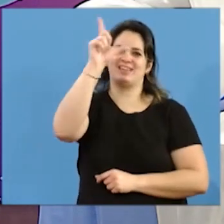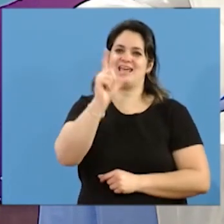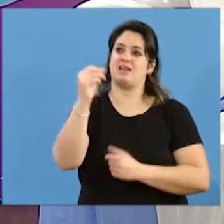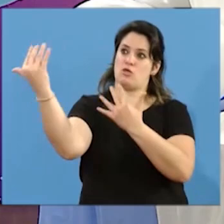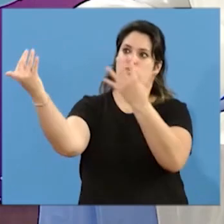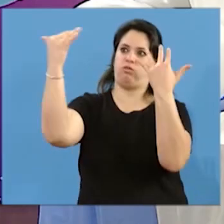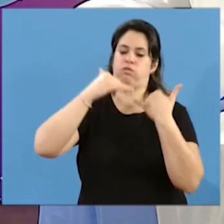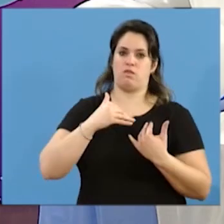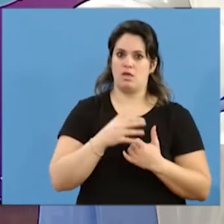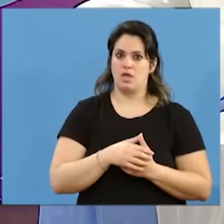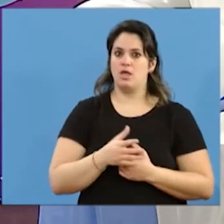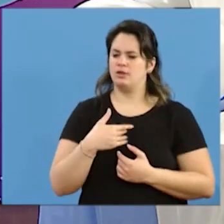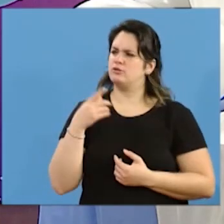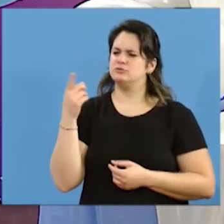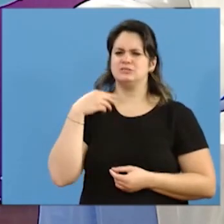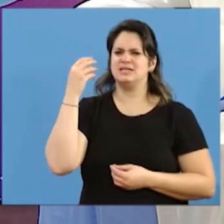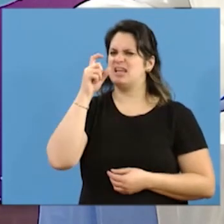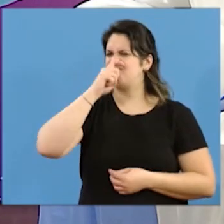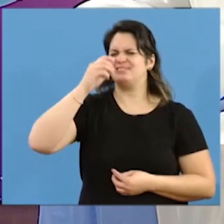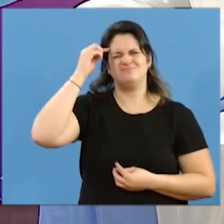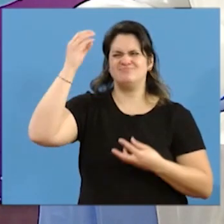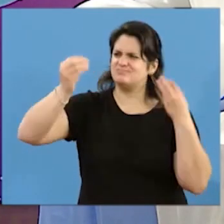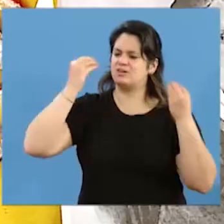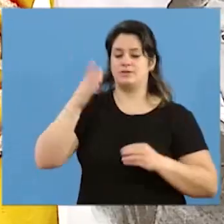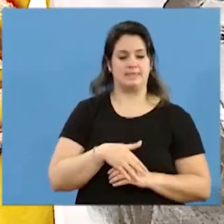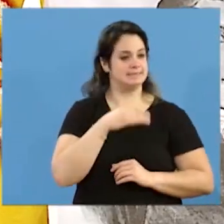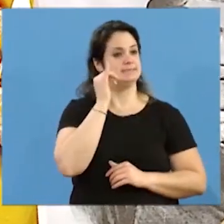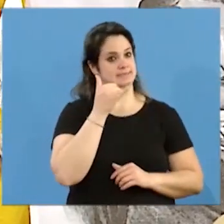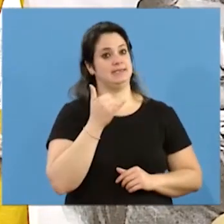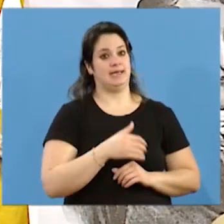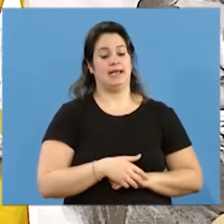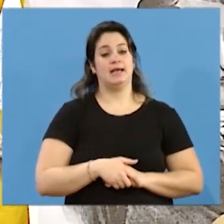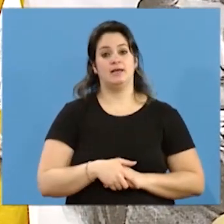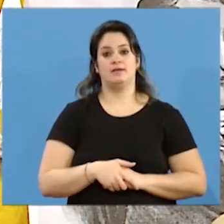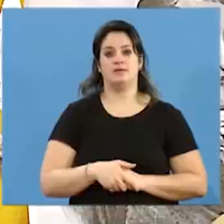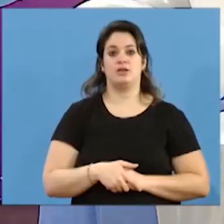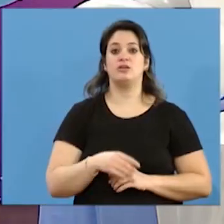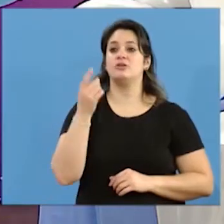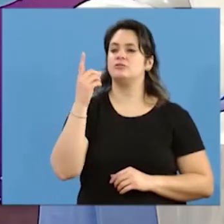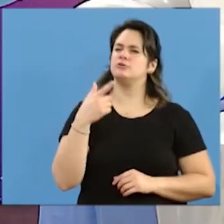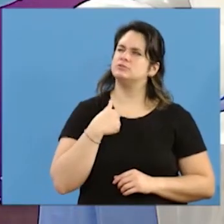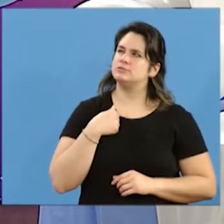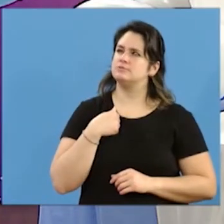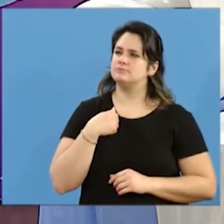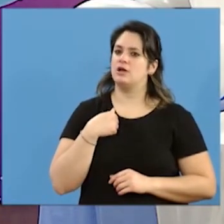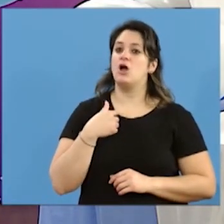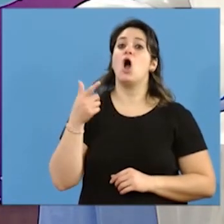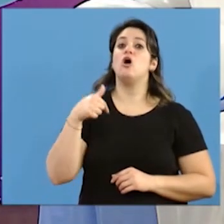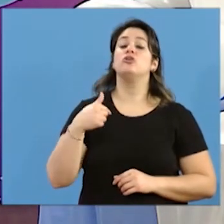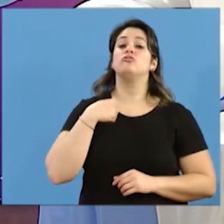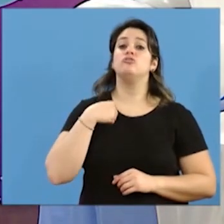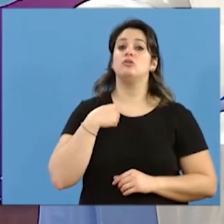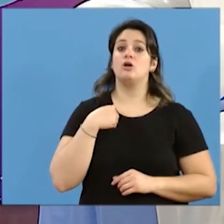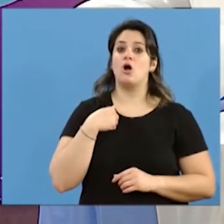invasión, él ya estaba preocupado. Sí, Abu, sí. Entonces dijo, voy a